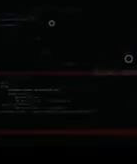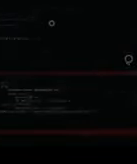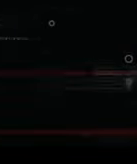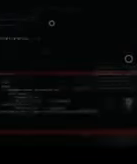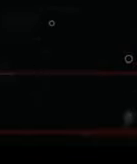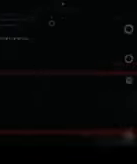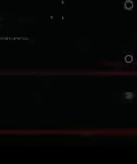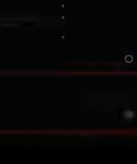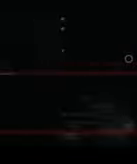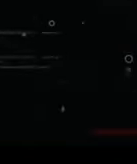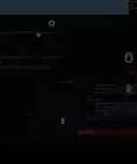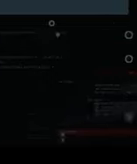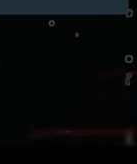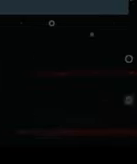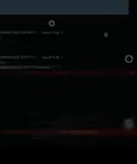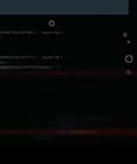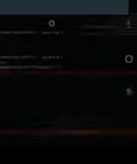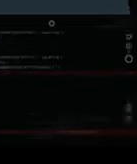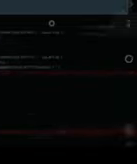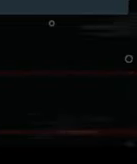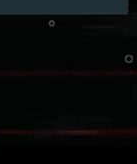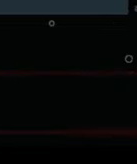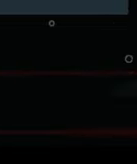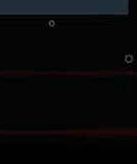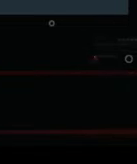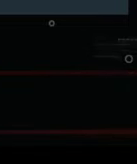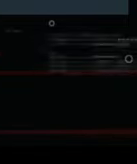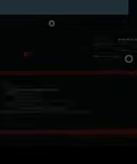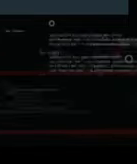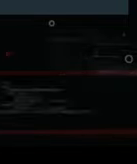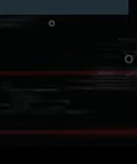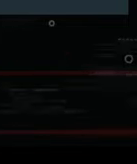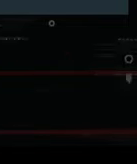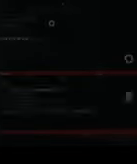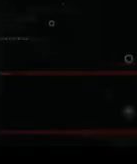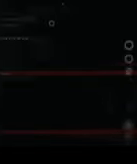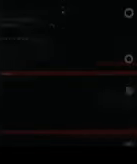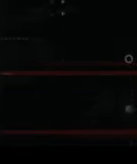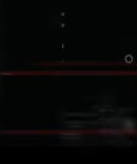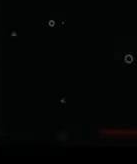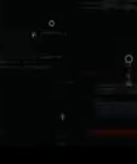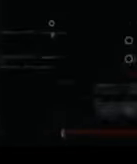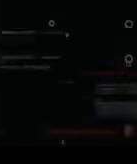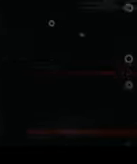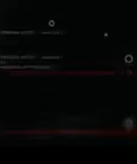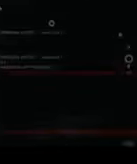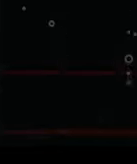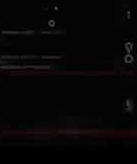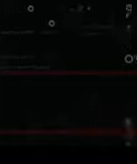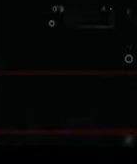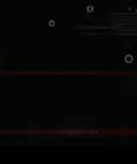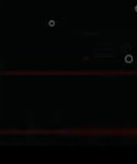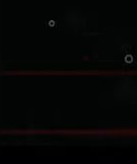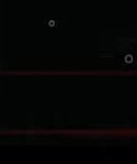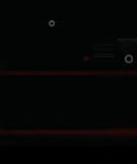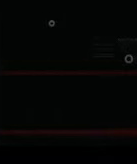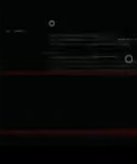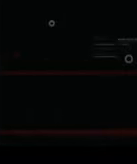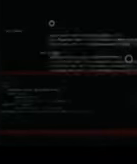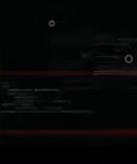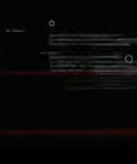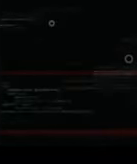el perfil de Facebook que originó la noticia falsa roba imágenes desde noviembre de 2022 de sus familiares